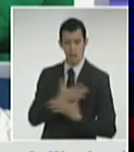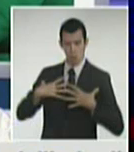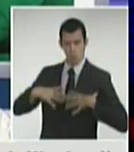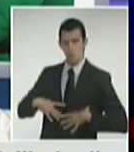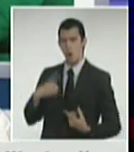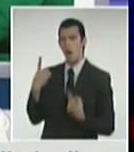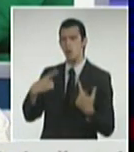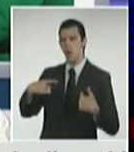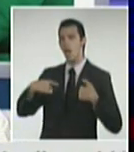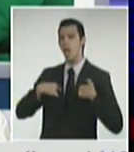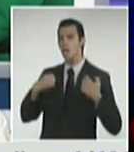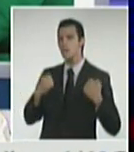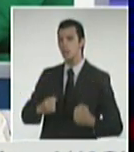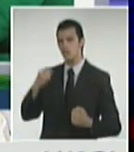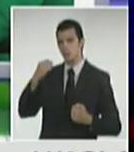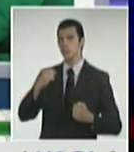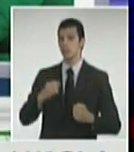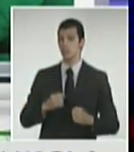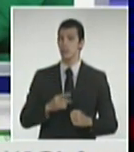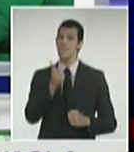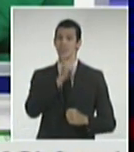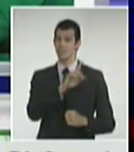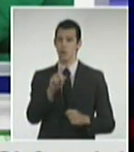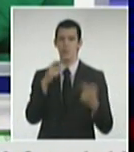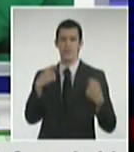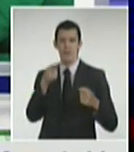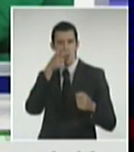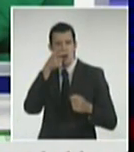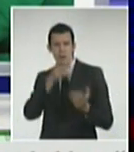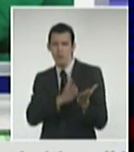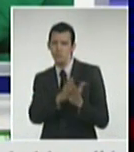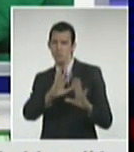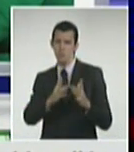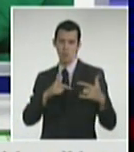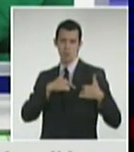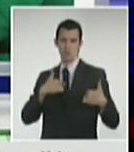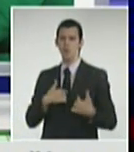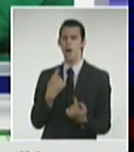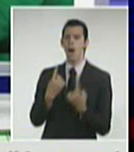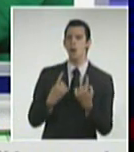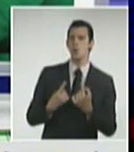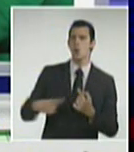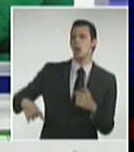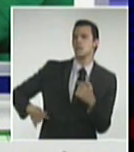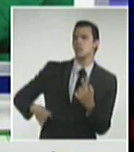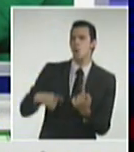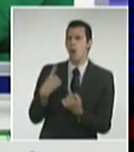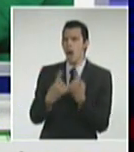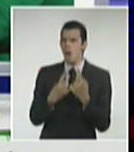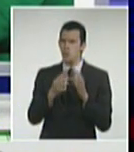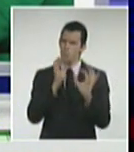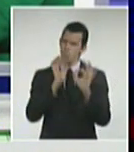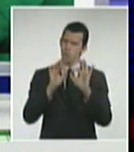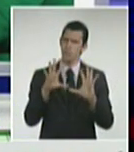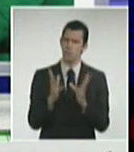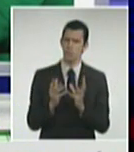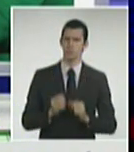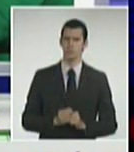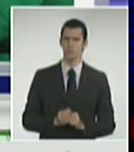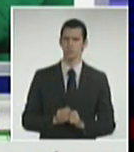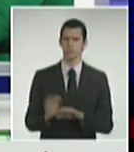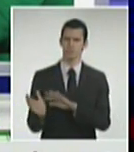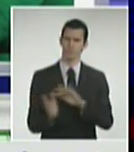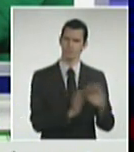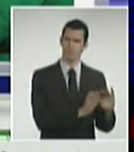evolución. Terapias intensivas, cifra muy elevada de pacientes confirmados, ingresados muy